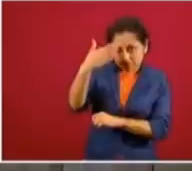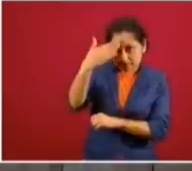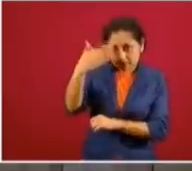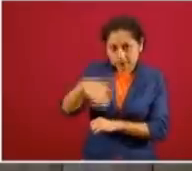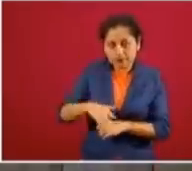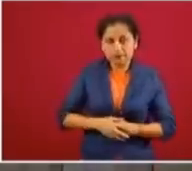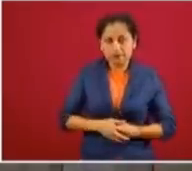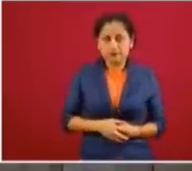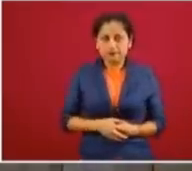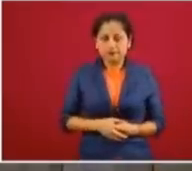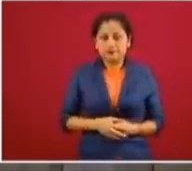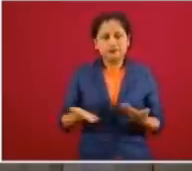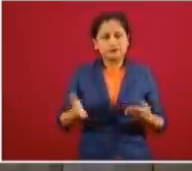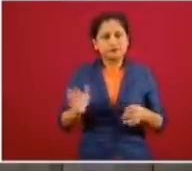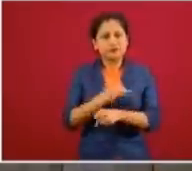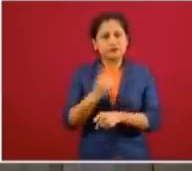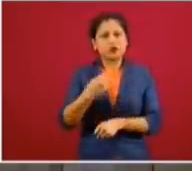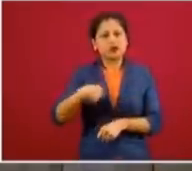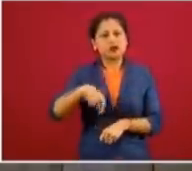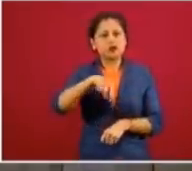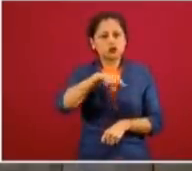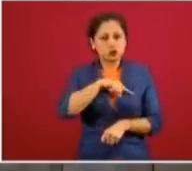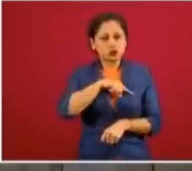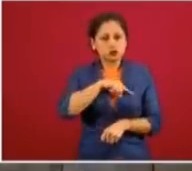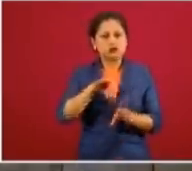para sacar raja,